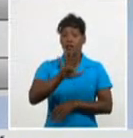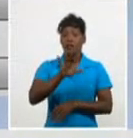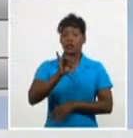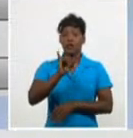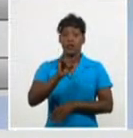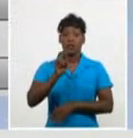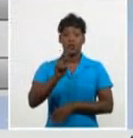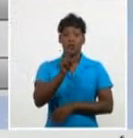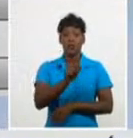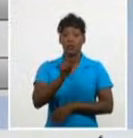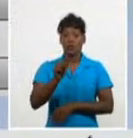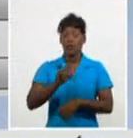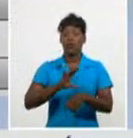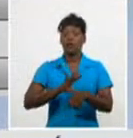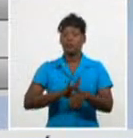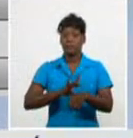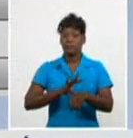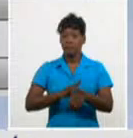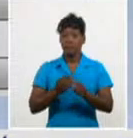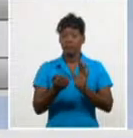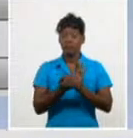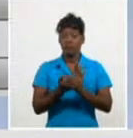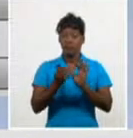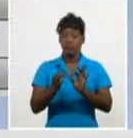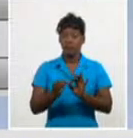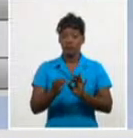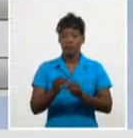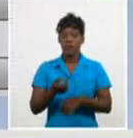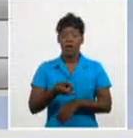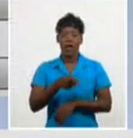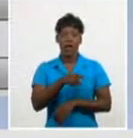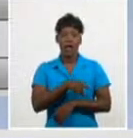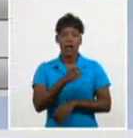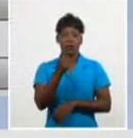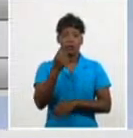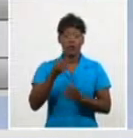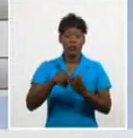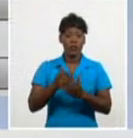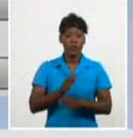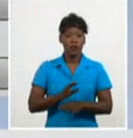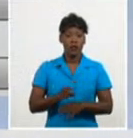7.343.562 casos. Solo en el día de ayer se confirmaron